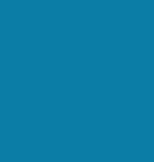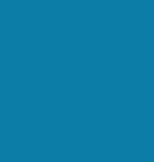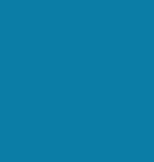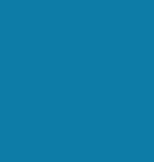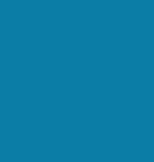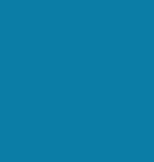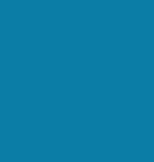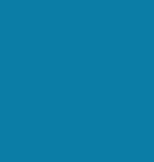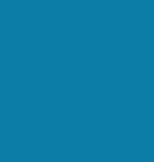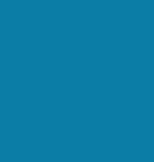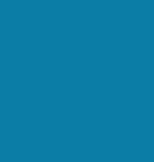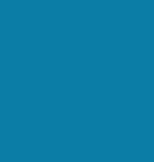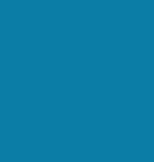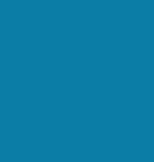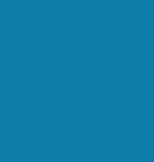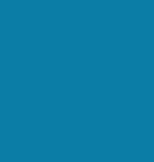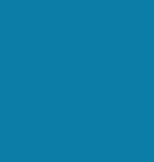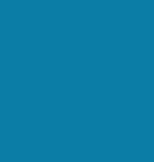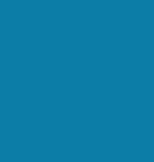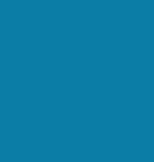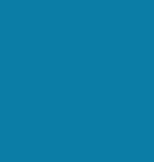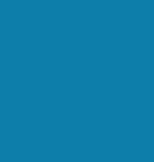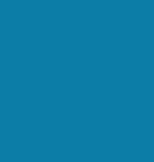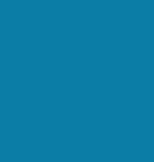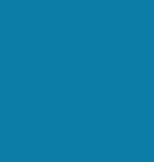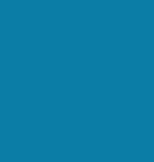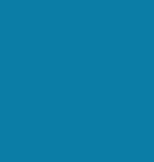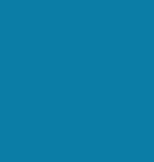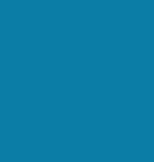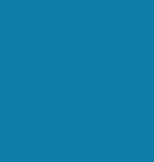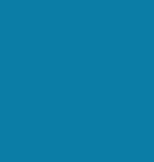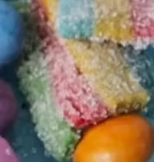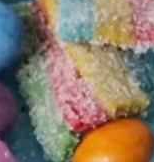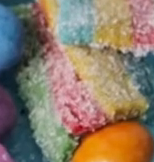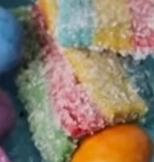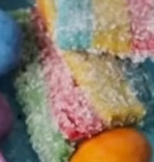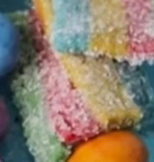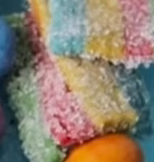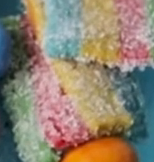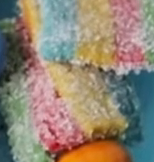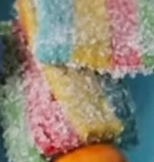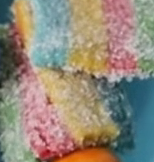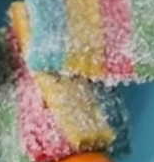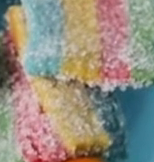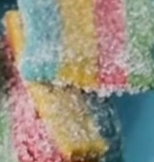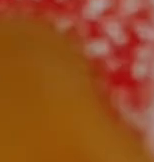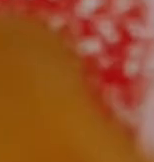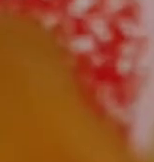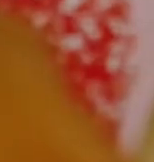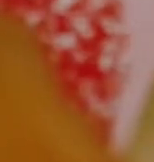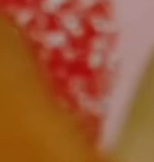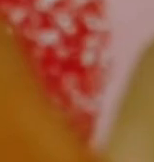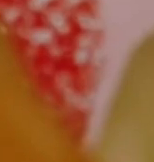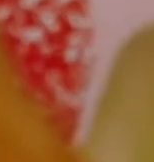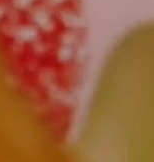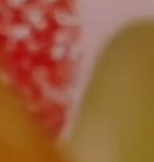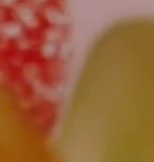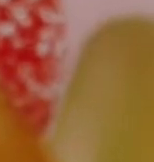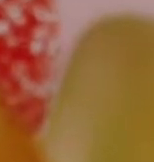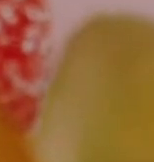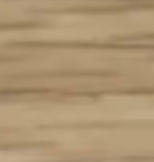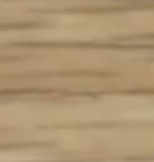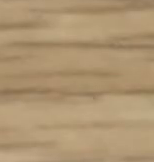etiquetas de los productos europeos aparece como E171 y en México como dióxido de titanio. Pero hay un